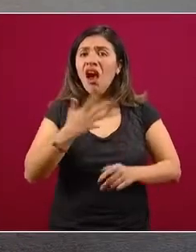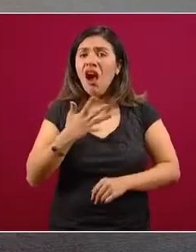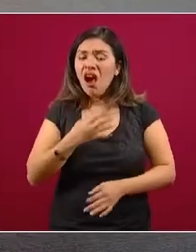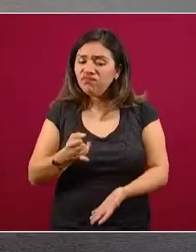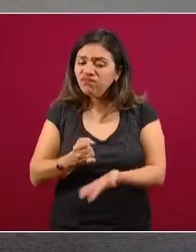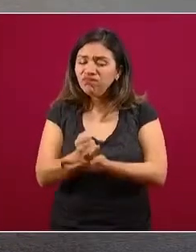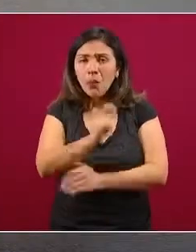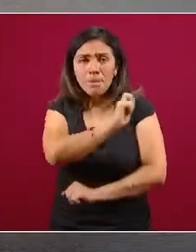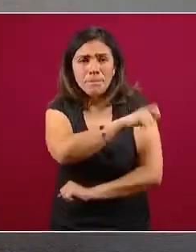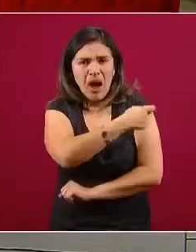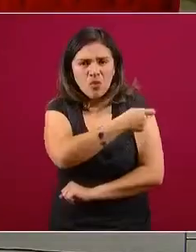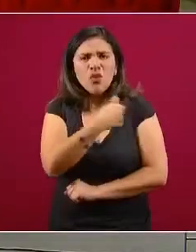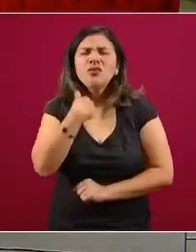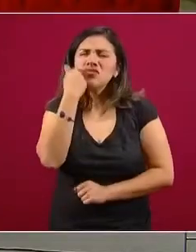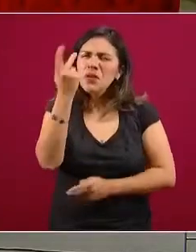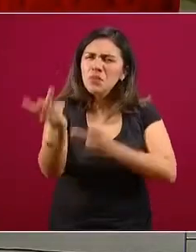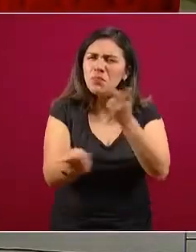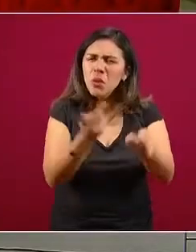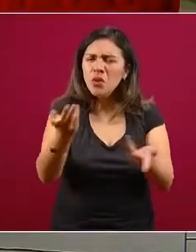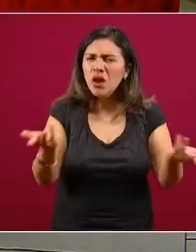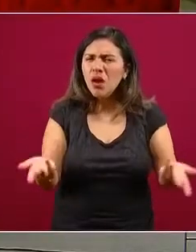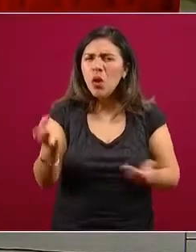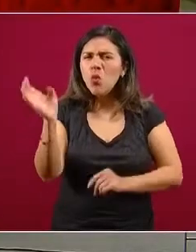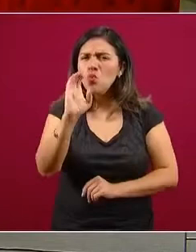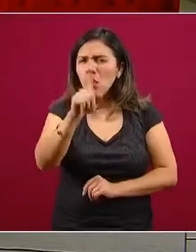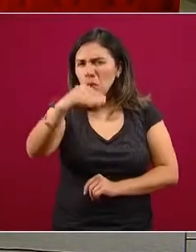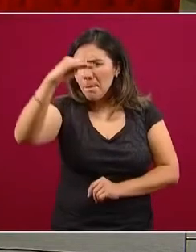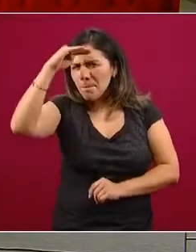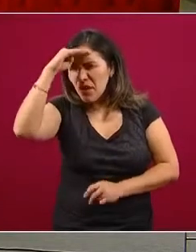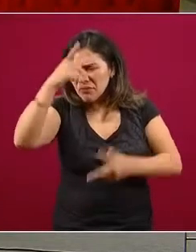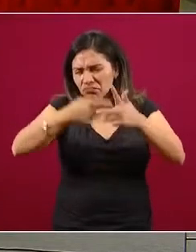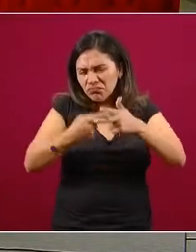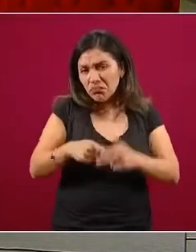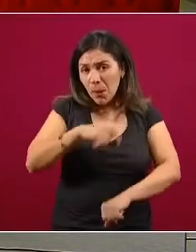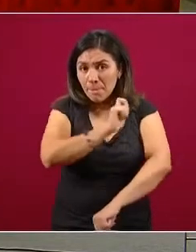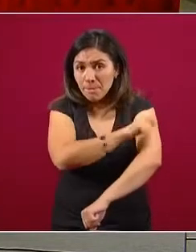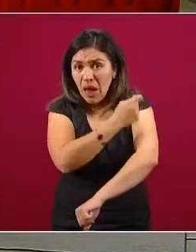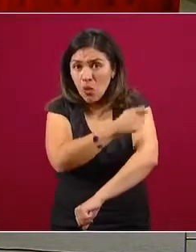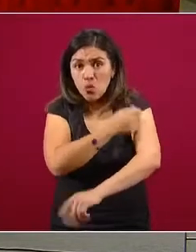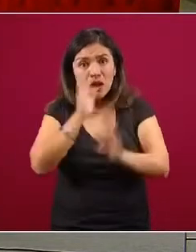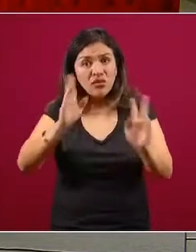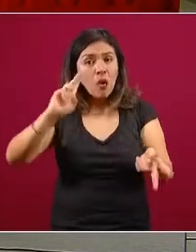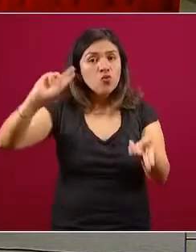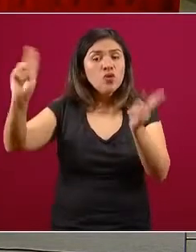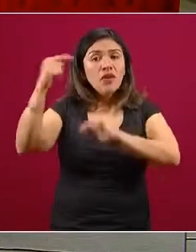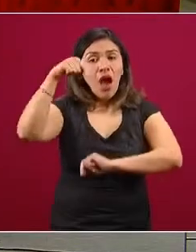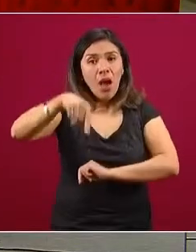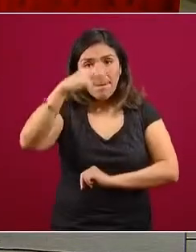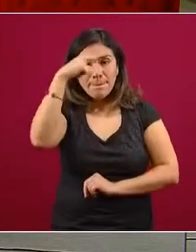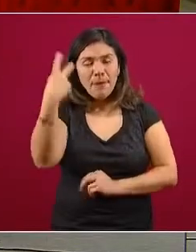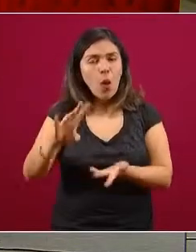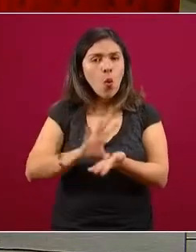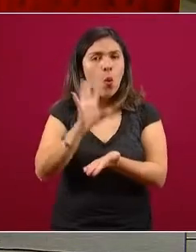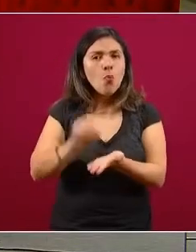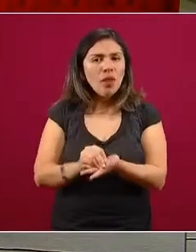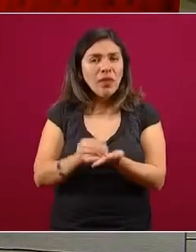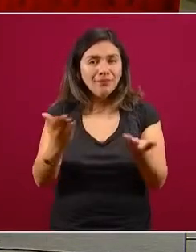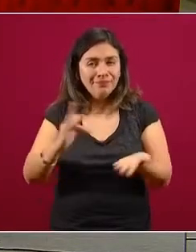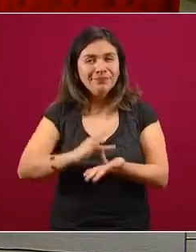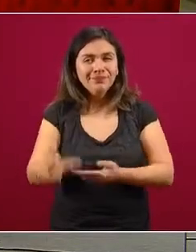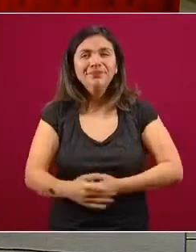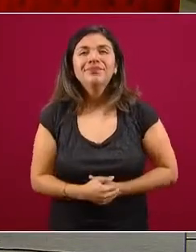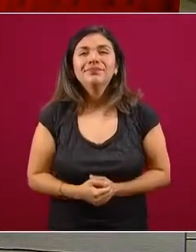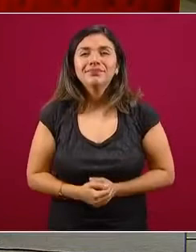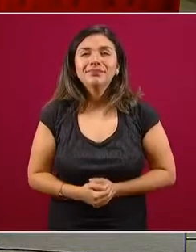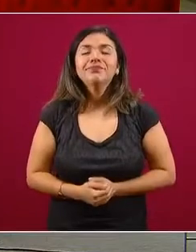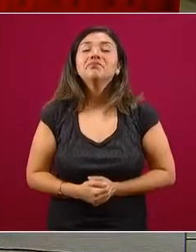vacuna, quería preguntarle, ¿para cuándo proyectaría usted que la vacunación universal se cubra en México? Gracias. Con mucho